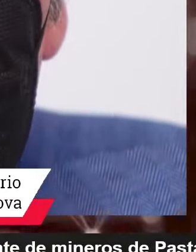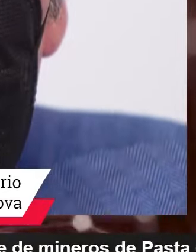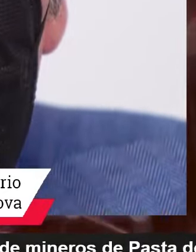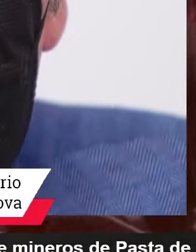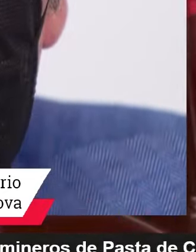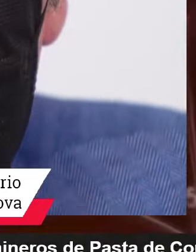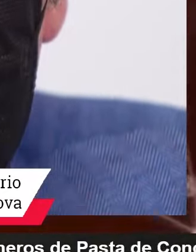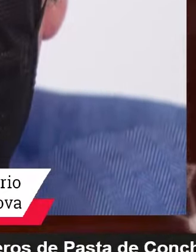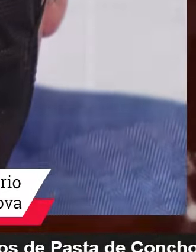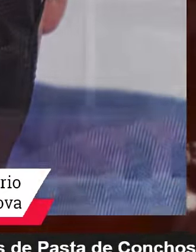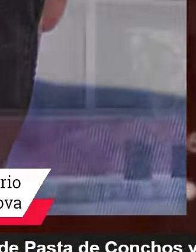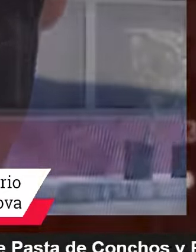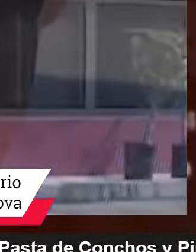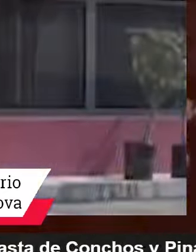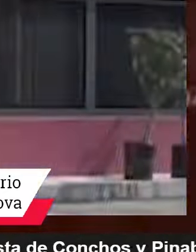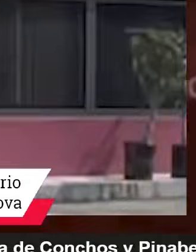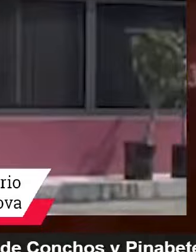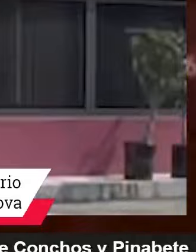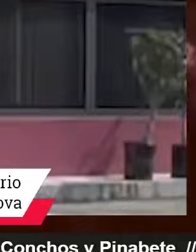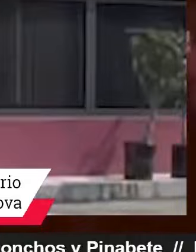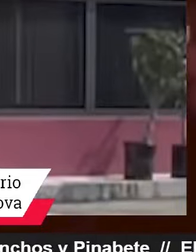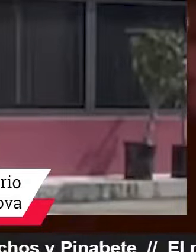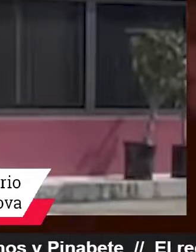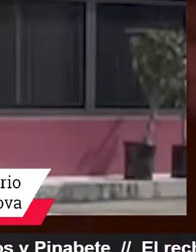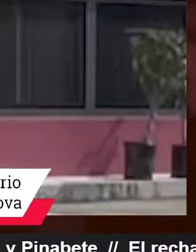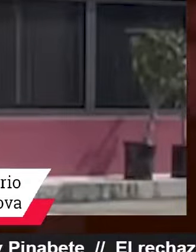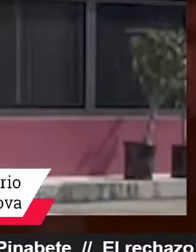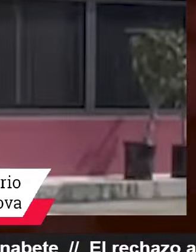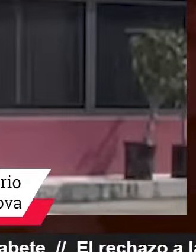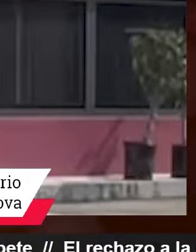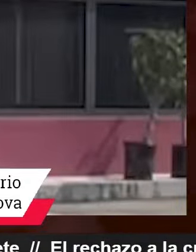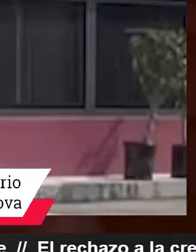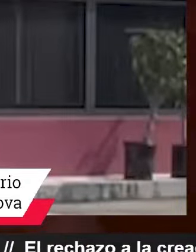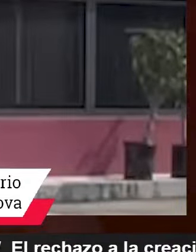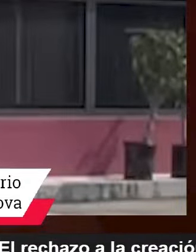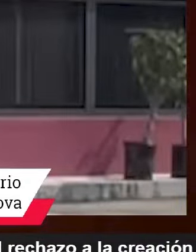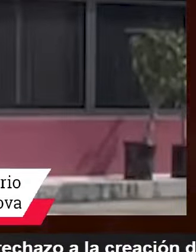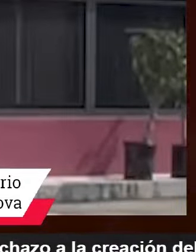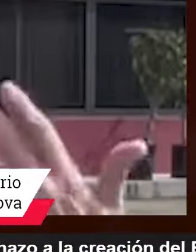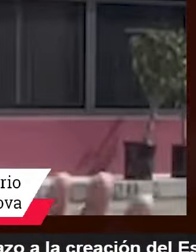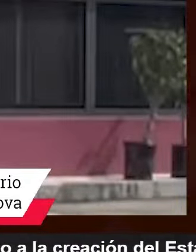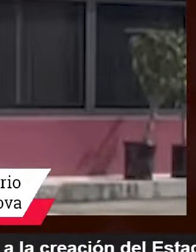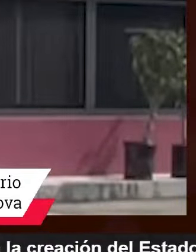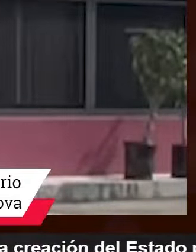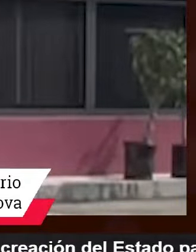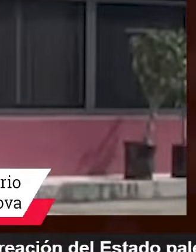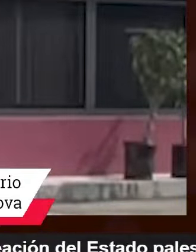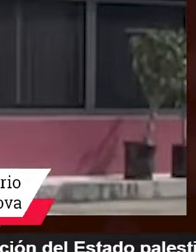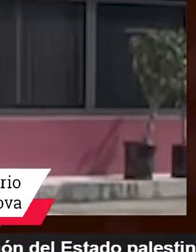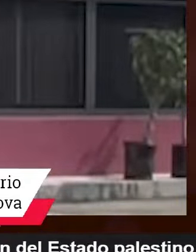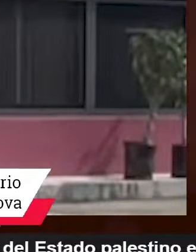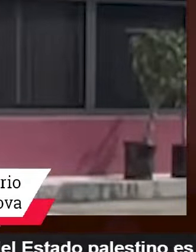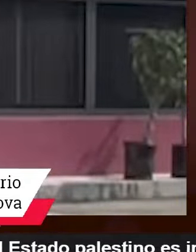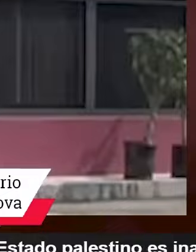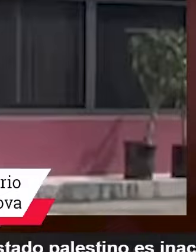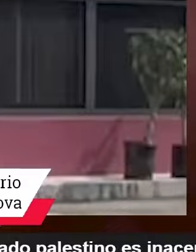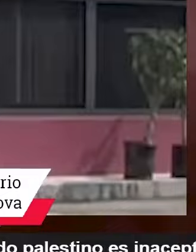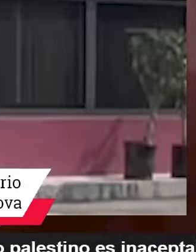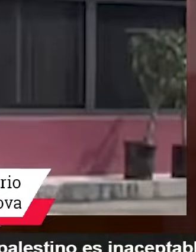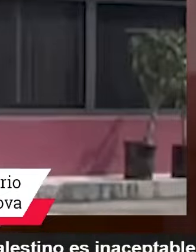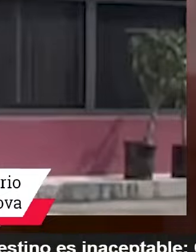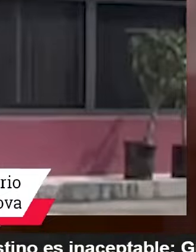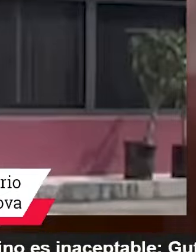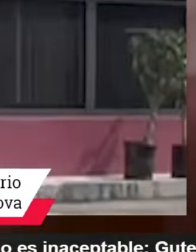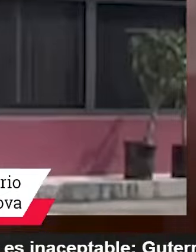respecto auditorías internas clasificadas como confidenciales de forma temporal es decir como continúan abiertas no